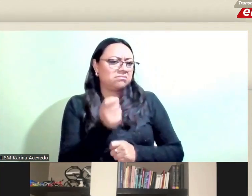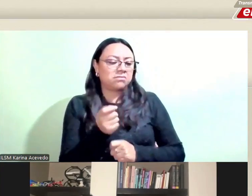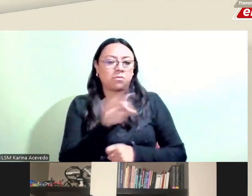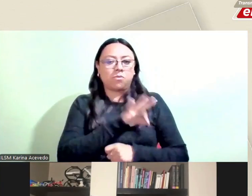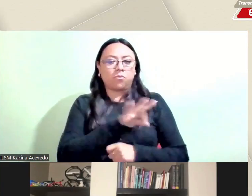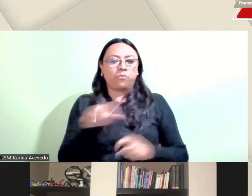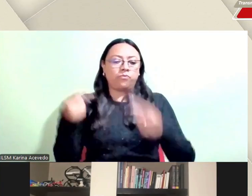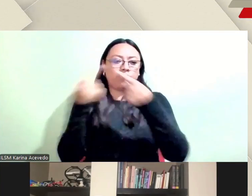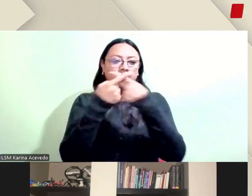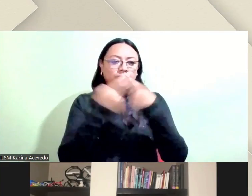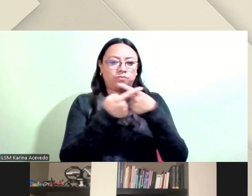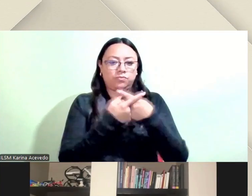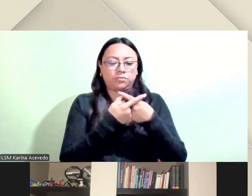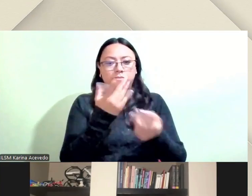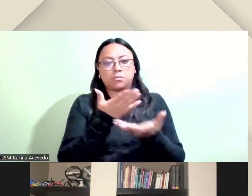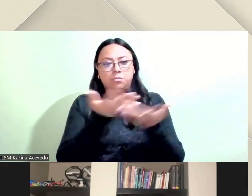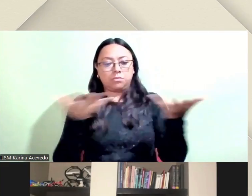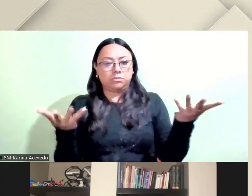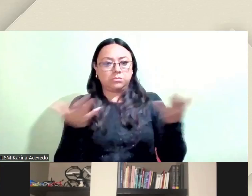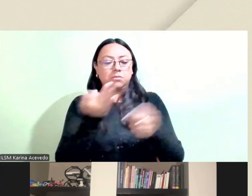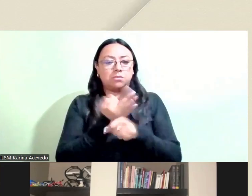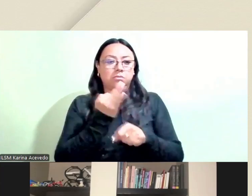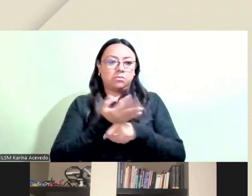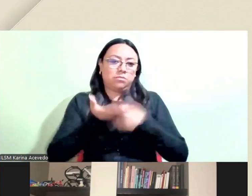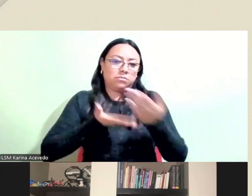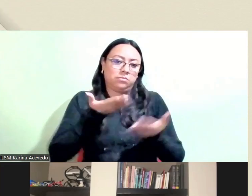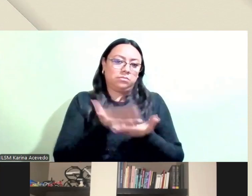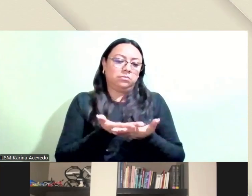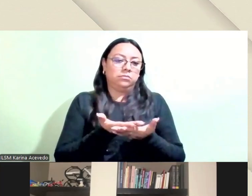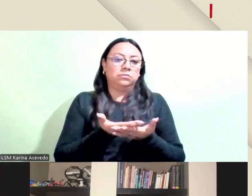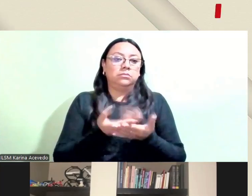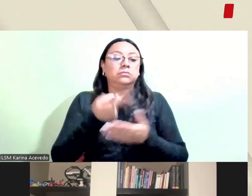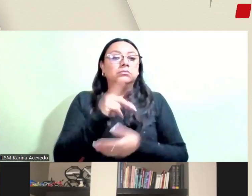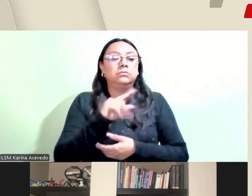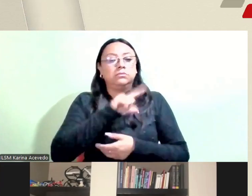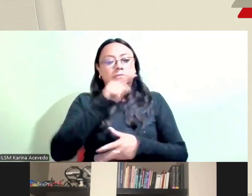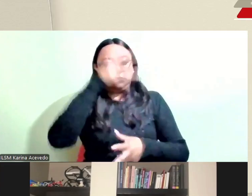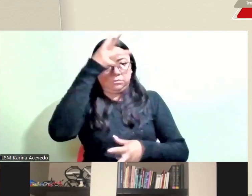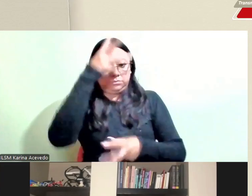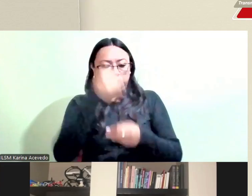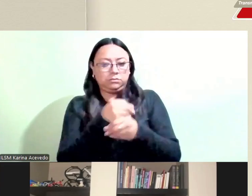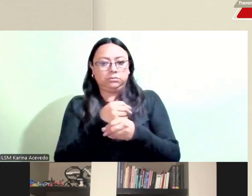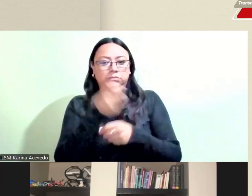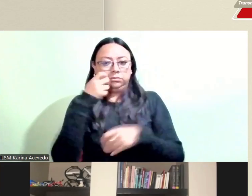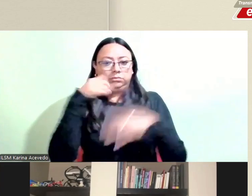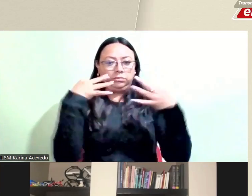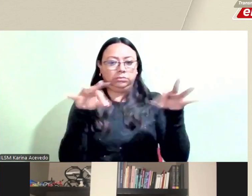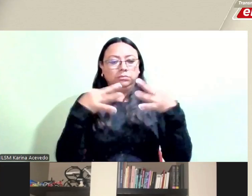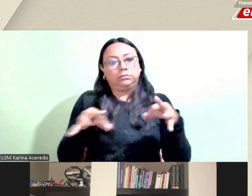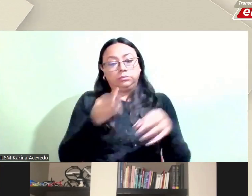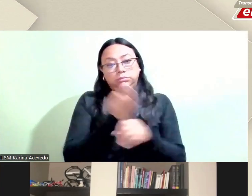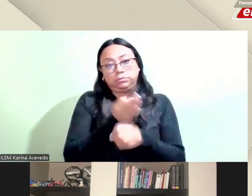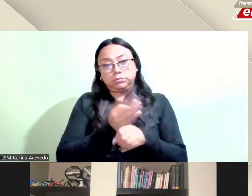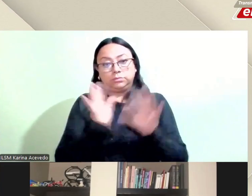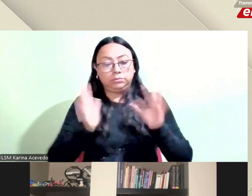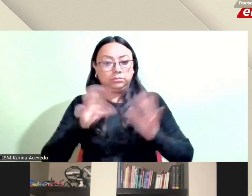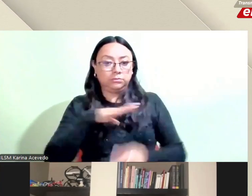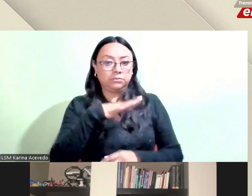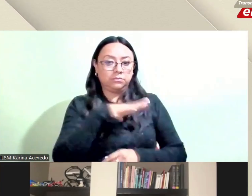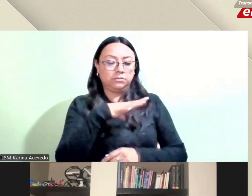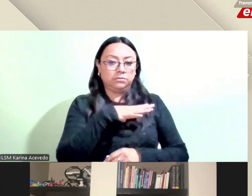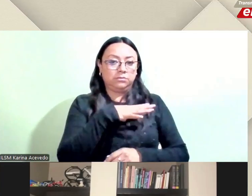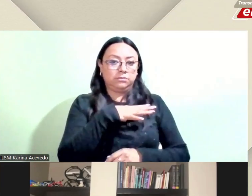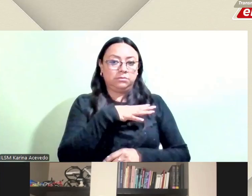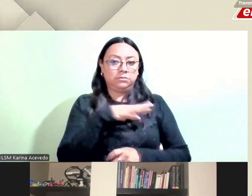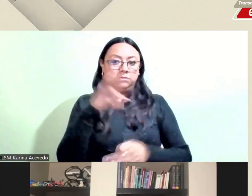inviable hacia la que se está planteando. Sin embargo, en el contenido del documento no hace referencia a